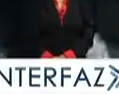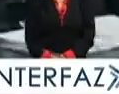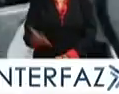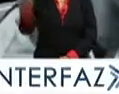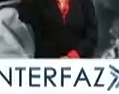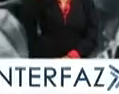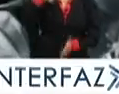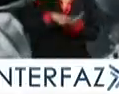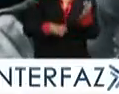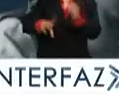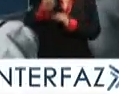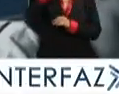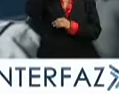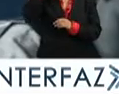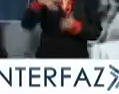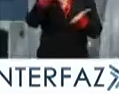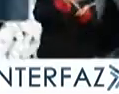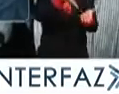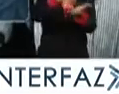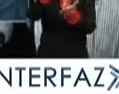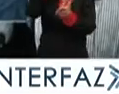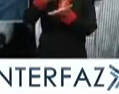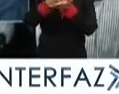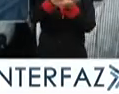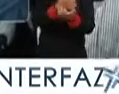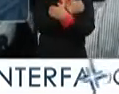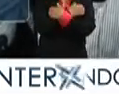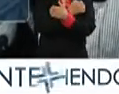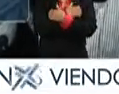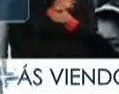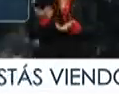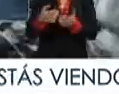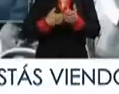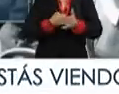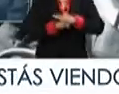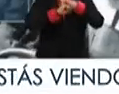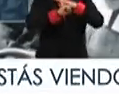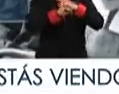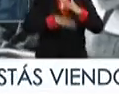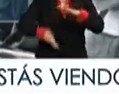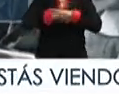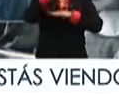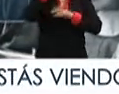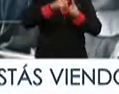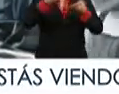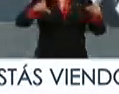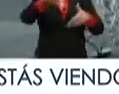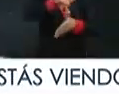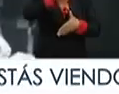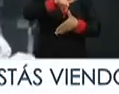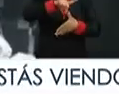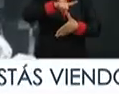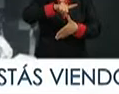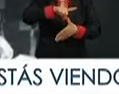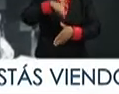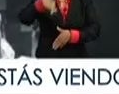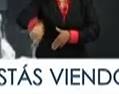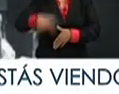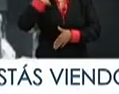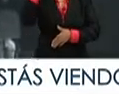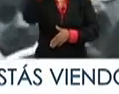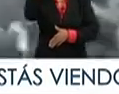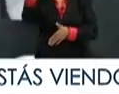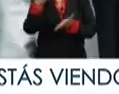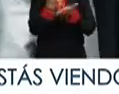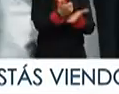Desde los años 30, México ha emprendido acciones para favorecer la educación como una herramienta fundamental para el desarrollo en Latinoamérica. Este